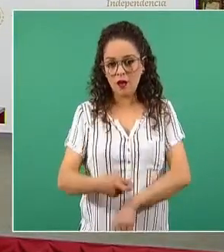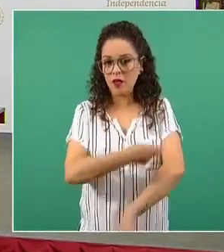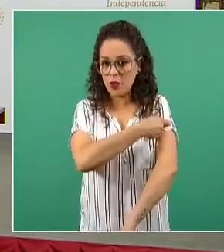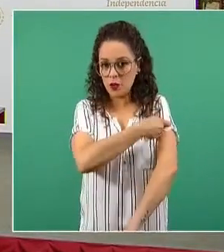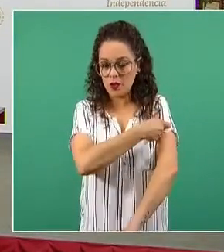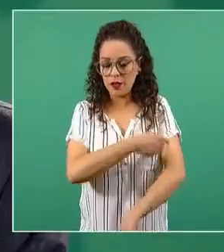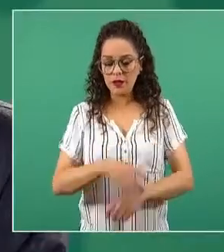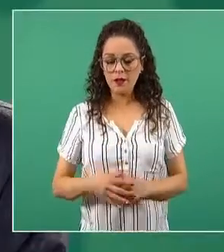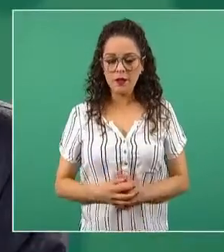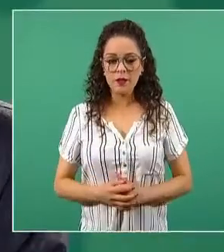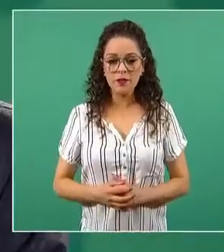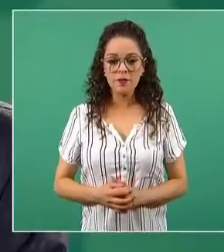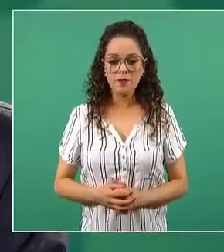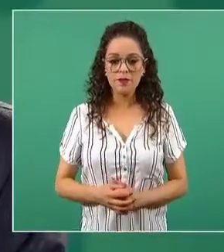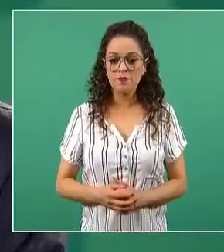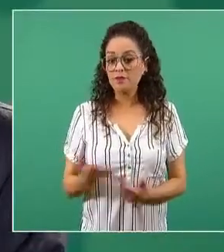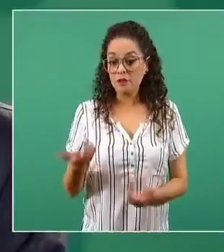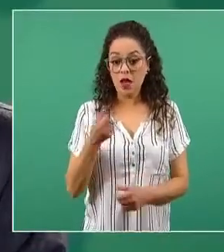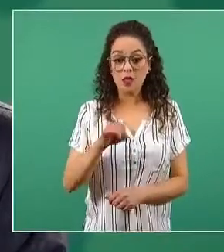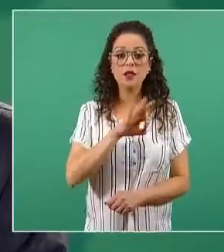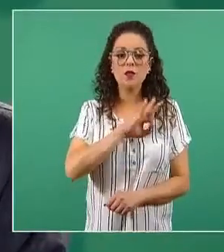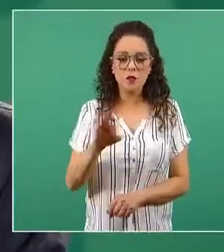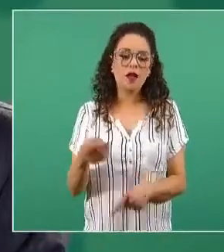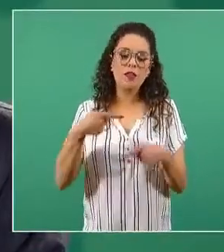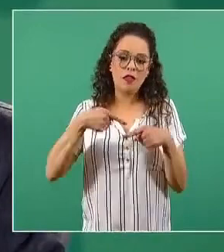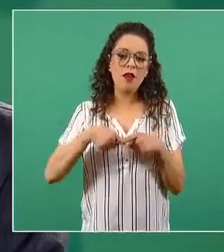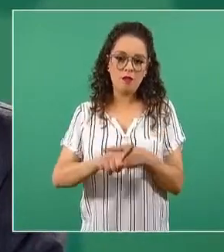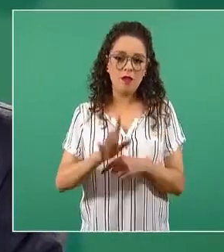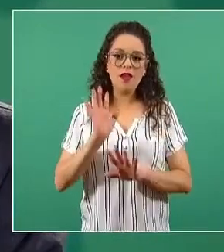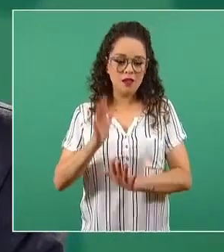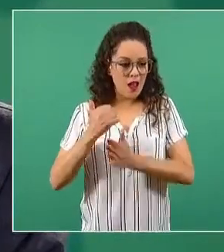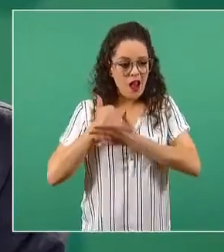eso nos permite estar en posibilidades de empezar a ayudar.